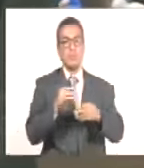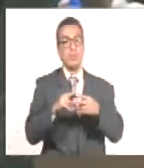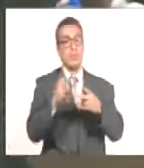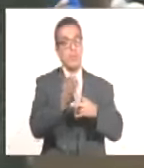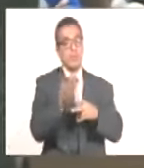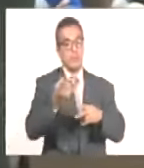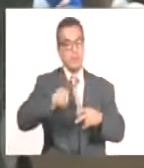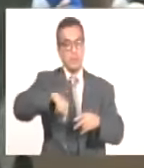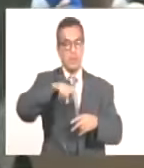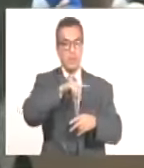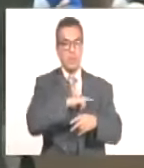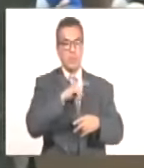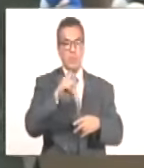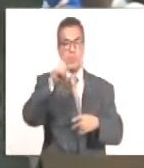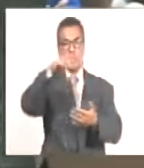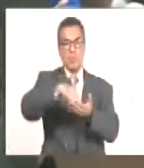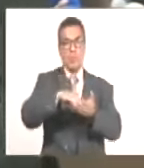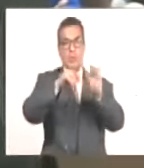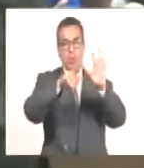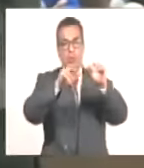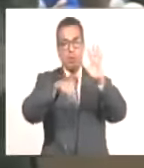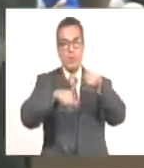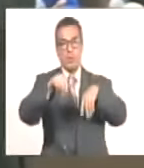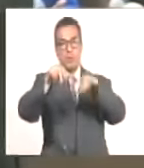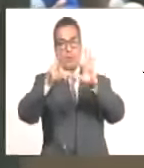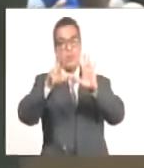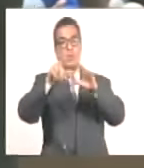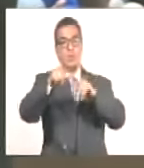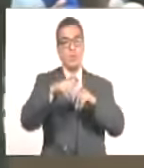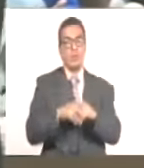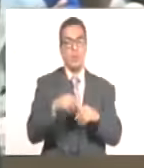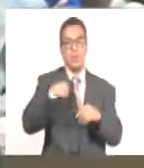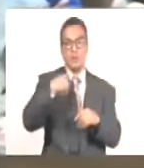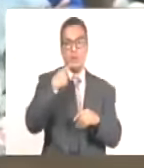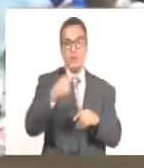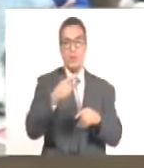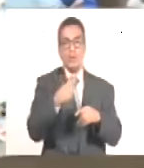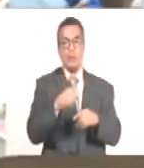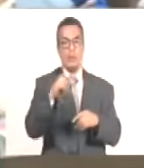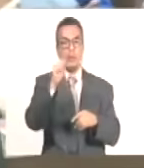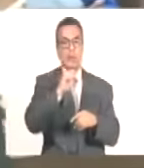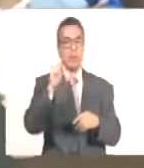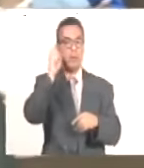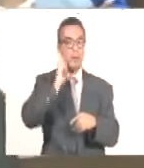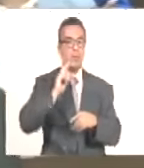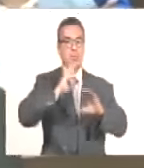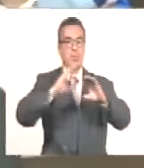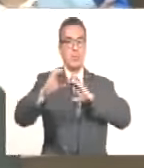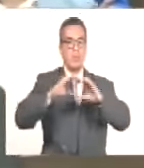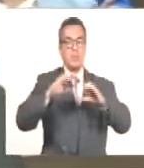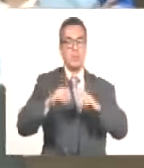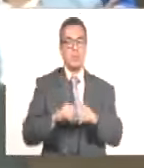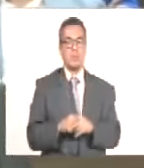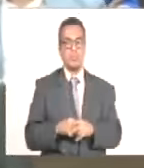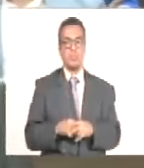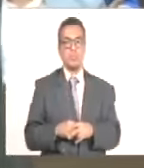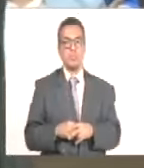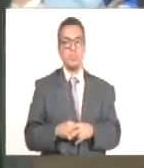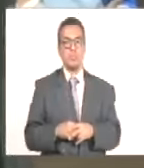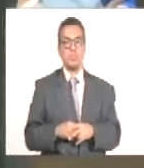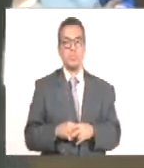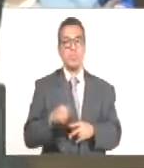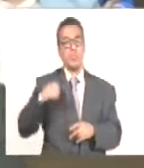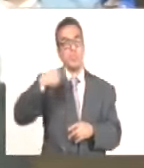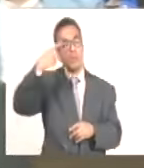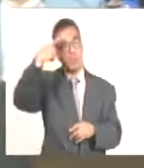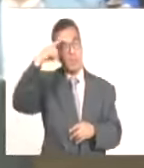posible contra nosotros, año 1818, le dice Bolívar en una comunicación esto: